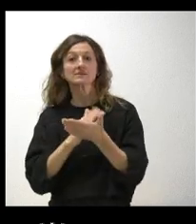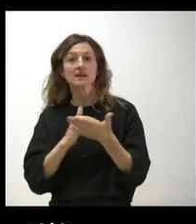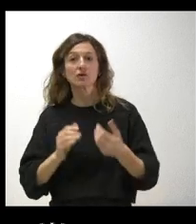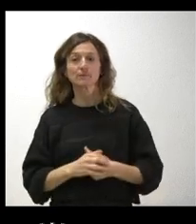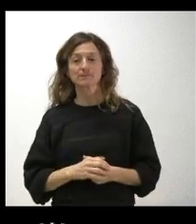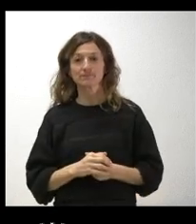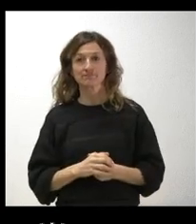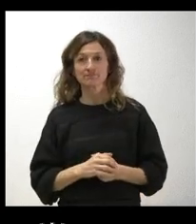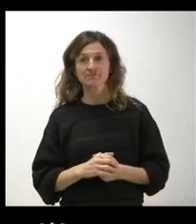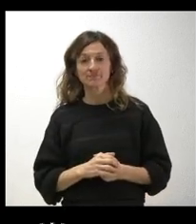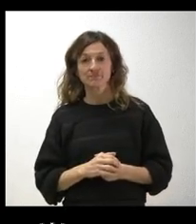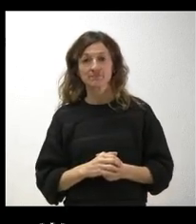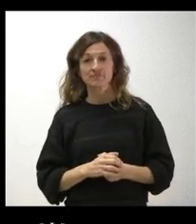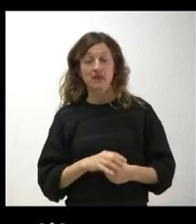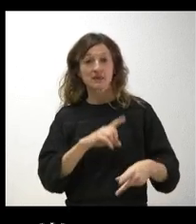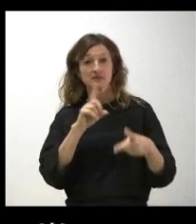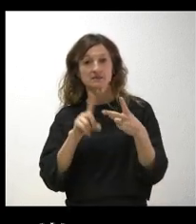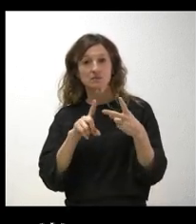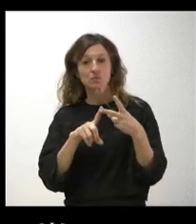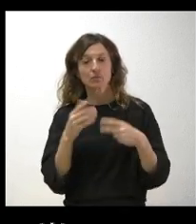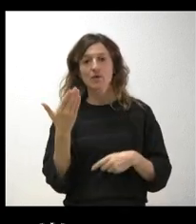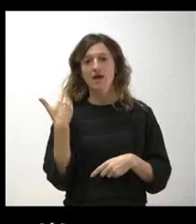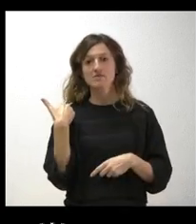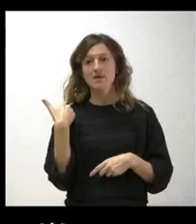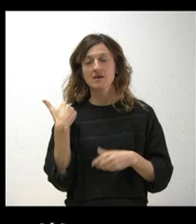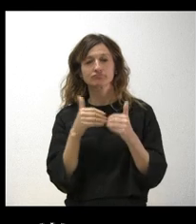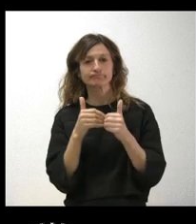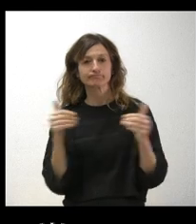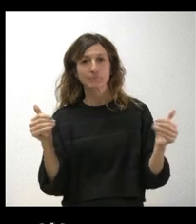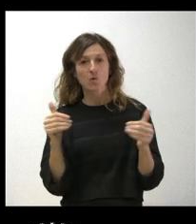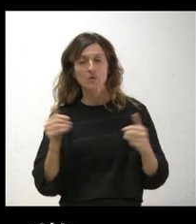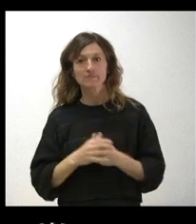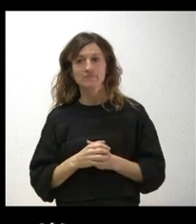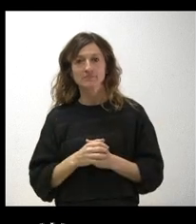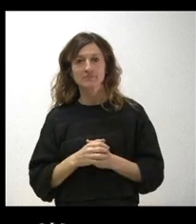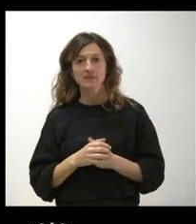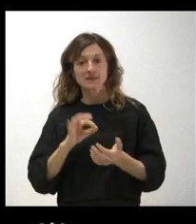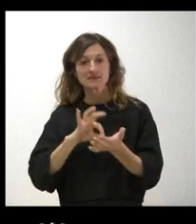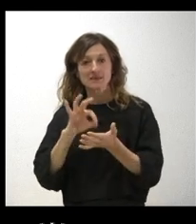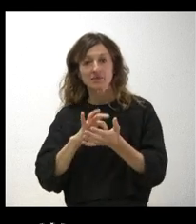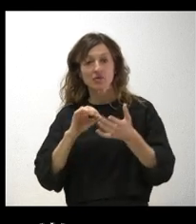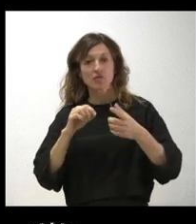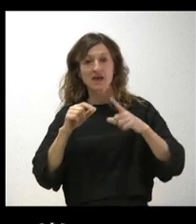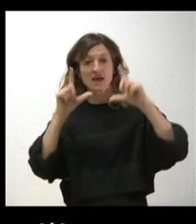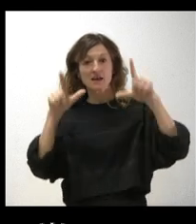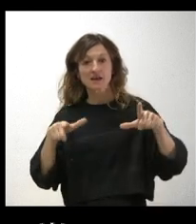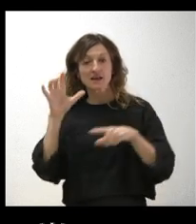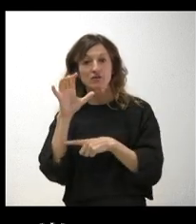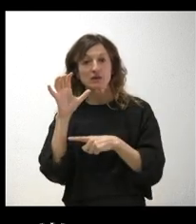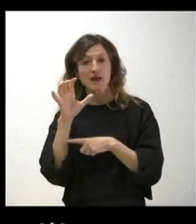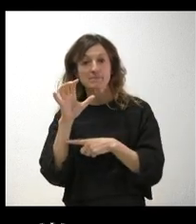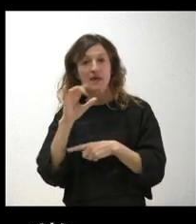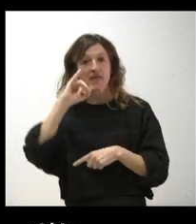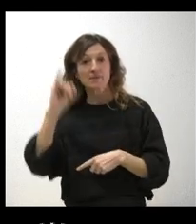comunidad y después ayer se inauguró por fin el servicio de radioterapia en la comarca del